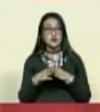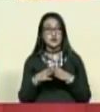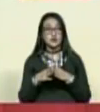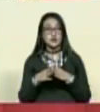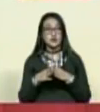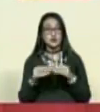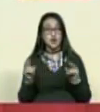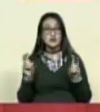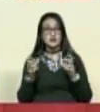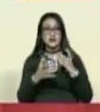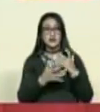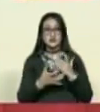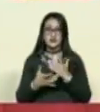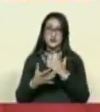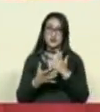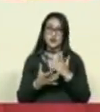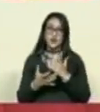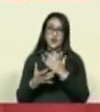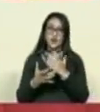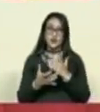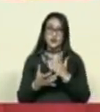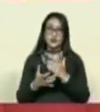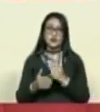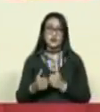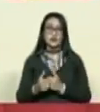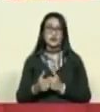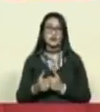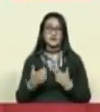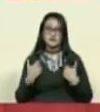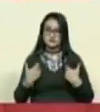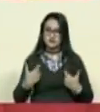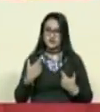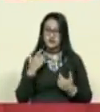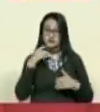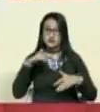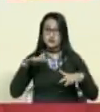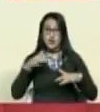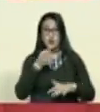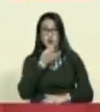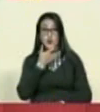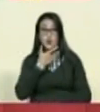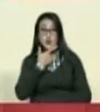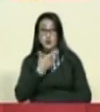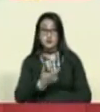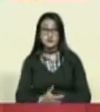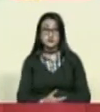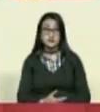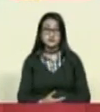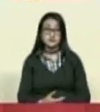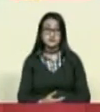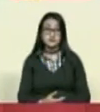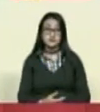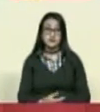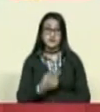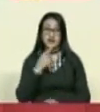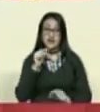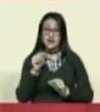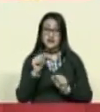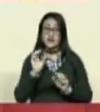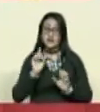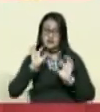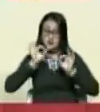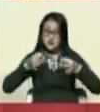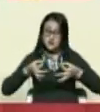vista tecnológico, desde el punto de vista físico, estético, valga la crítica y la